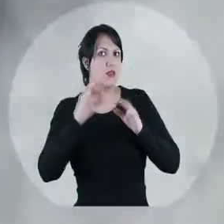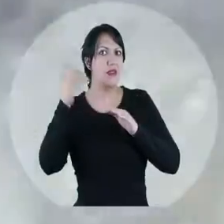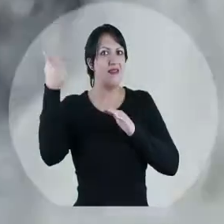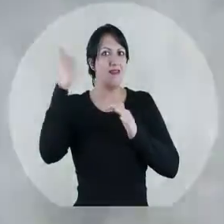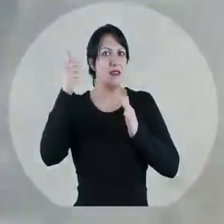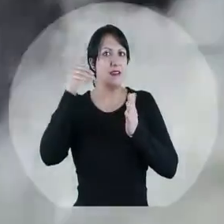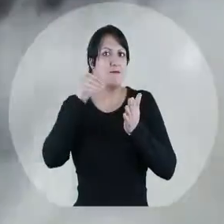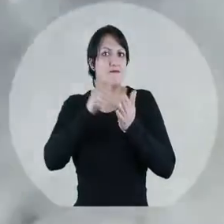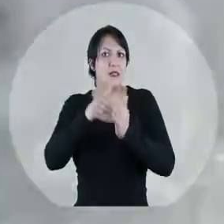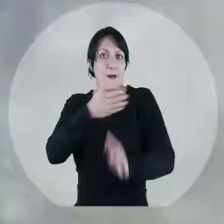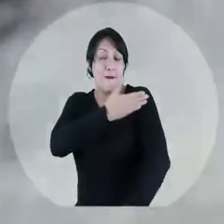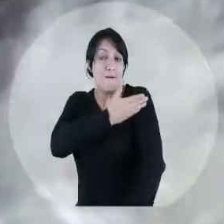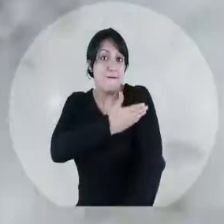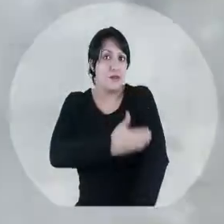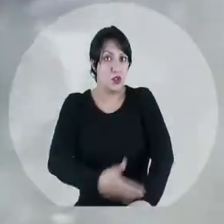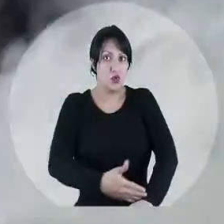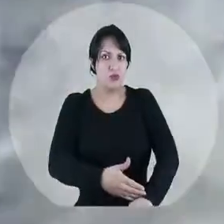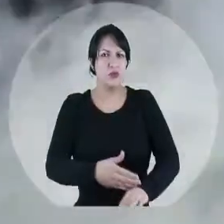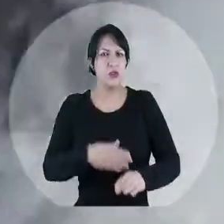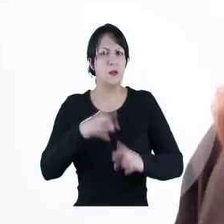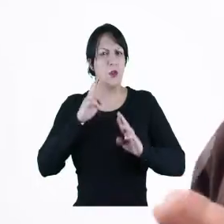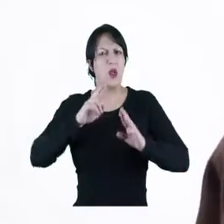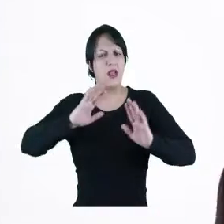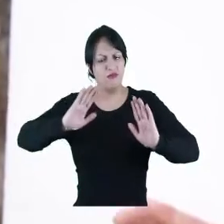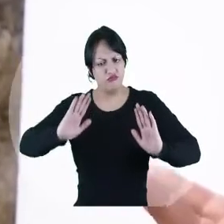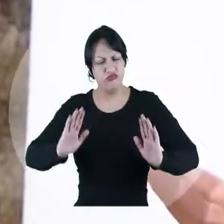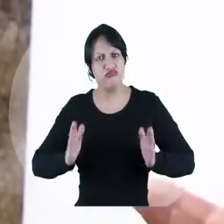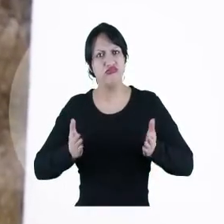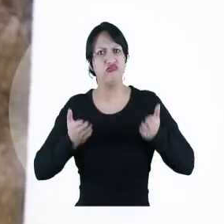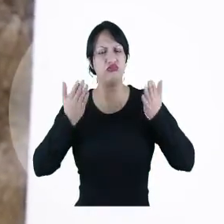acción muy ambicioso, cercano a los 10 mil